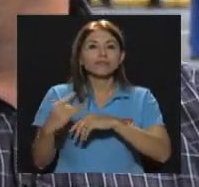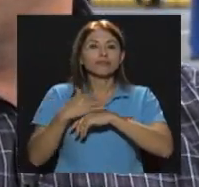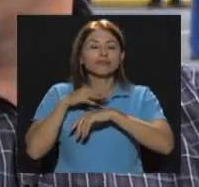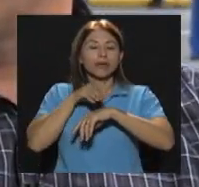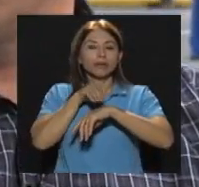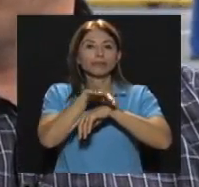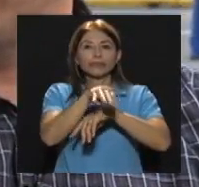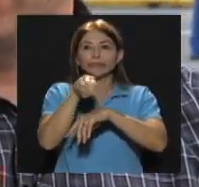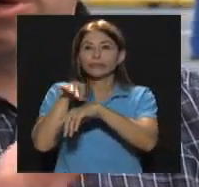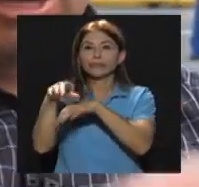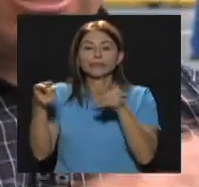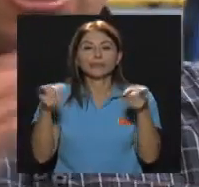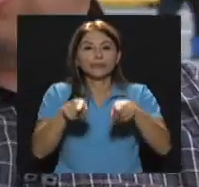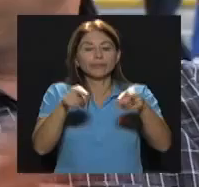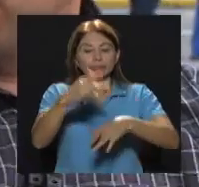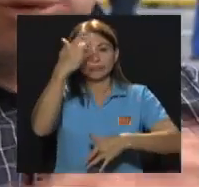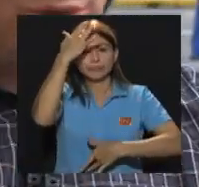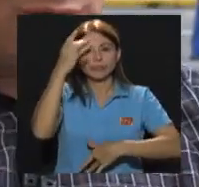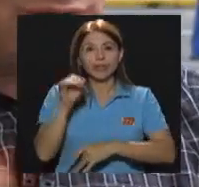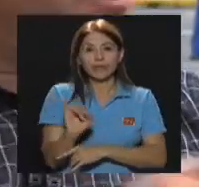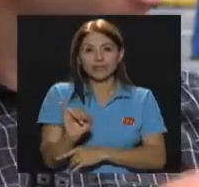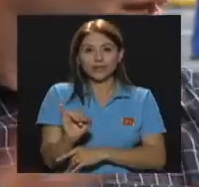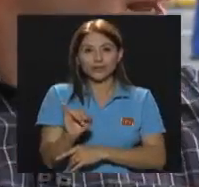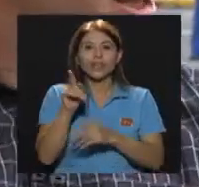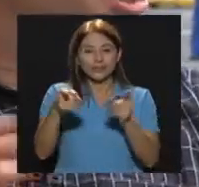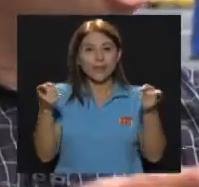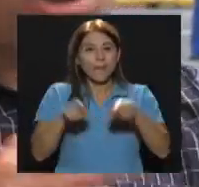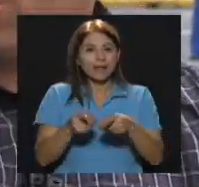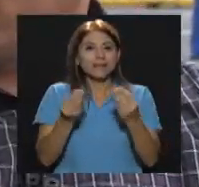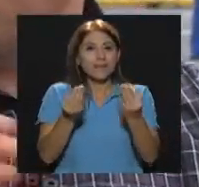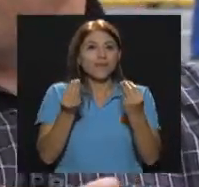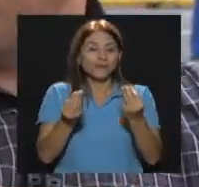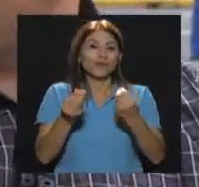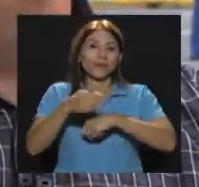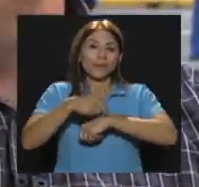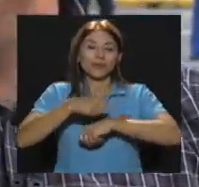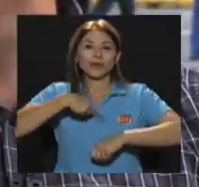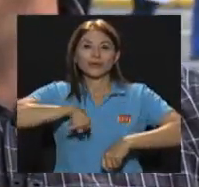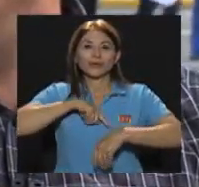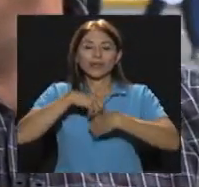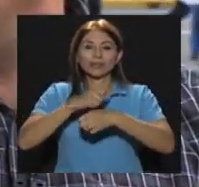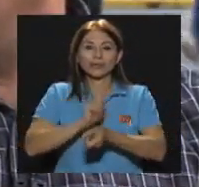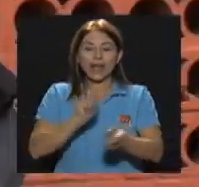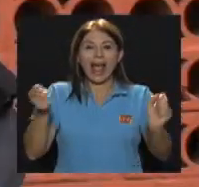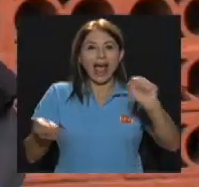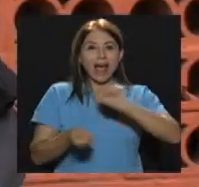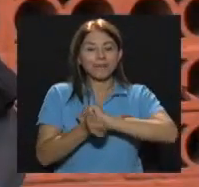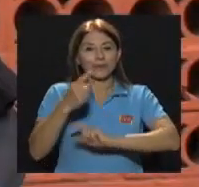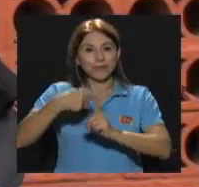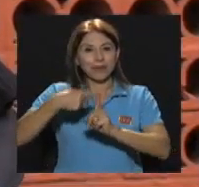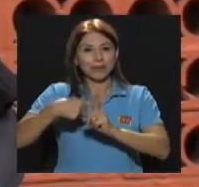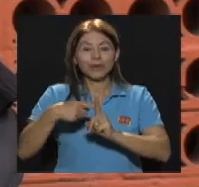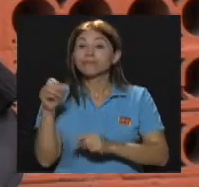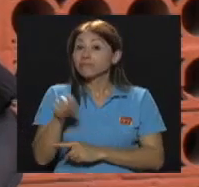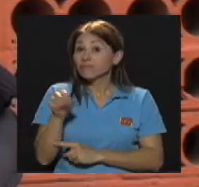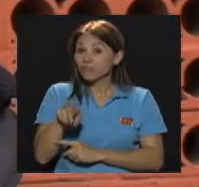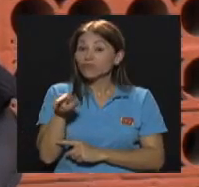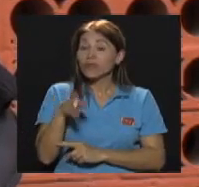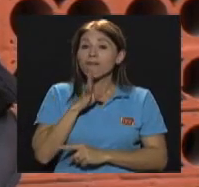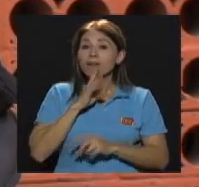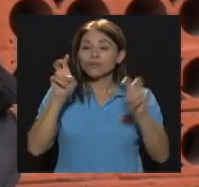cuadros infecciosos a repetición. Eso lo vemos mucho cuando estamos haciendo choques de temperatura. Sí, precisamente usted está tocando un tema así